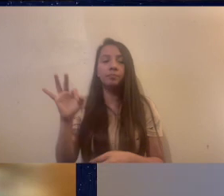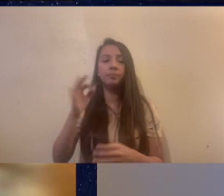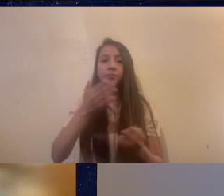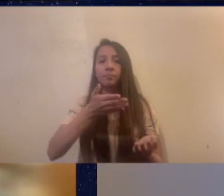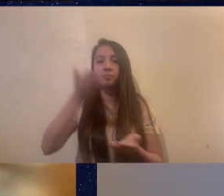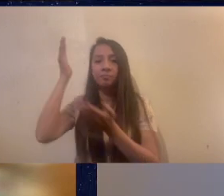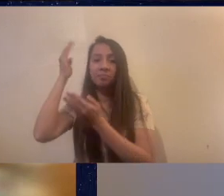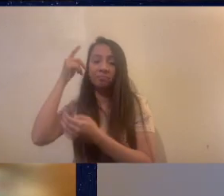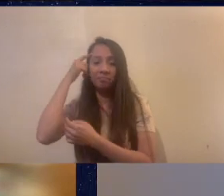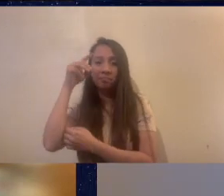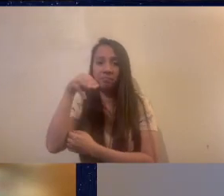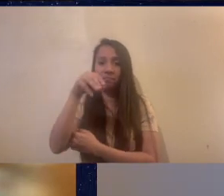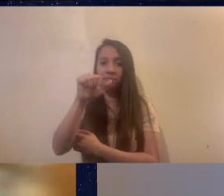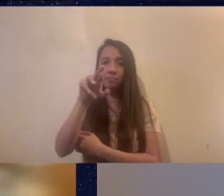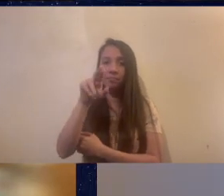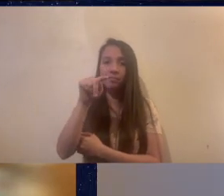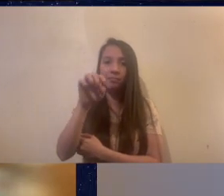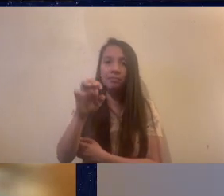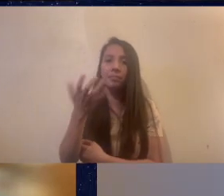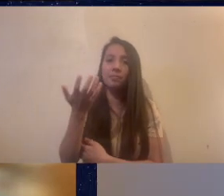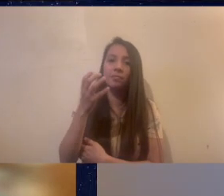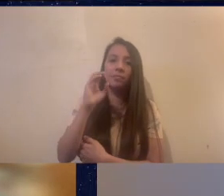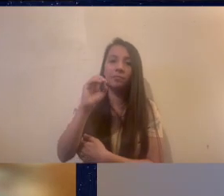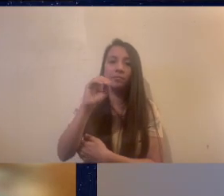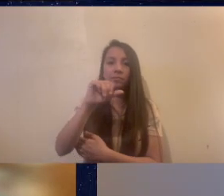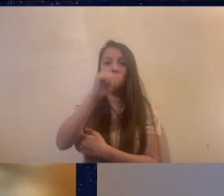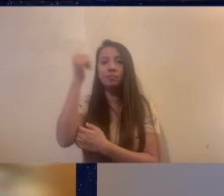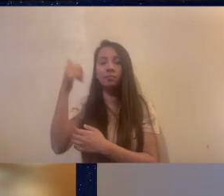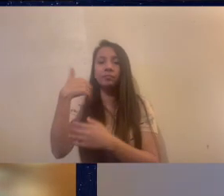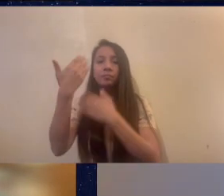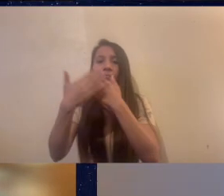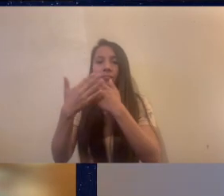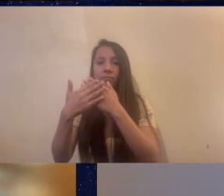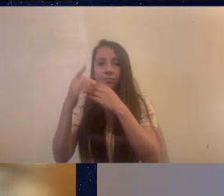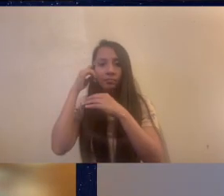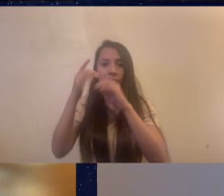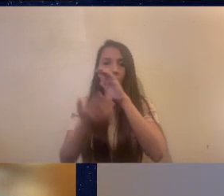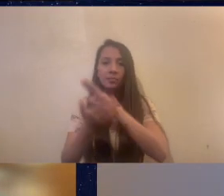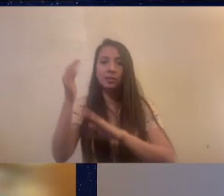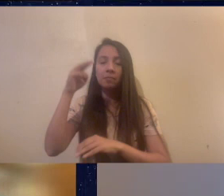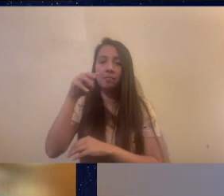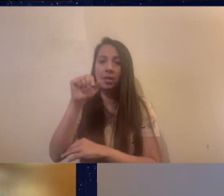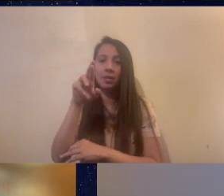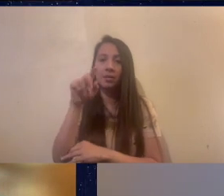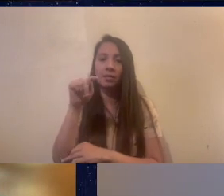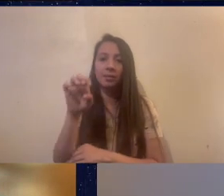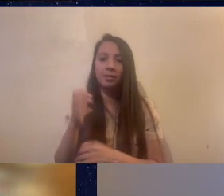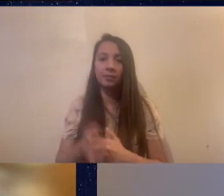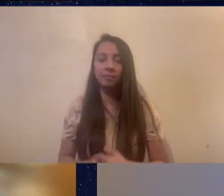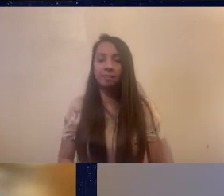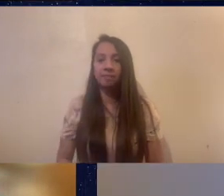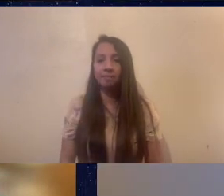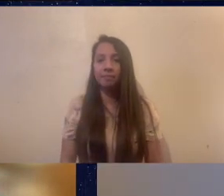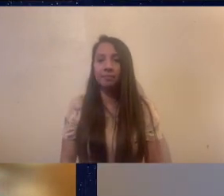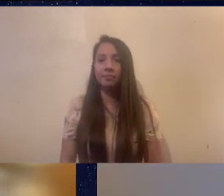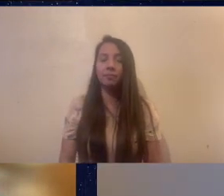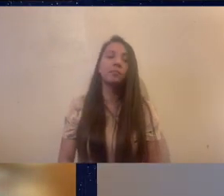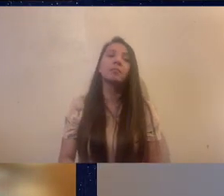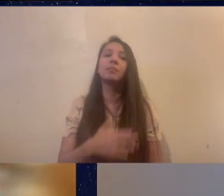tanto a Marte, ¿no? O las futuras misiones que están próximas a Marte también.